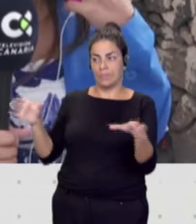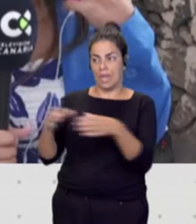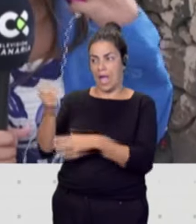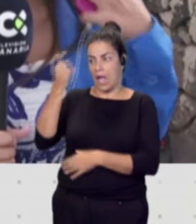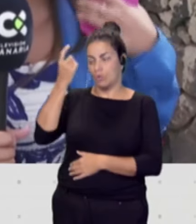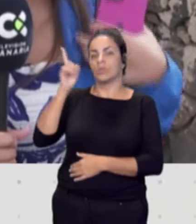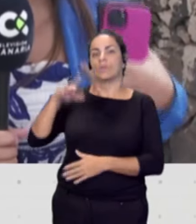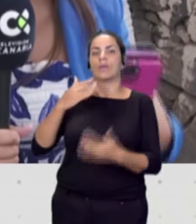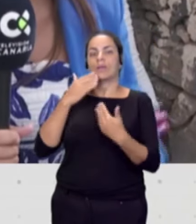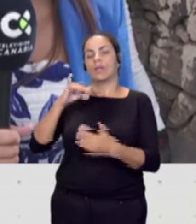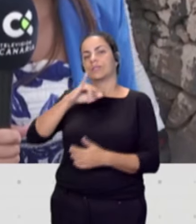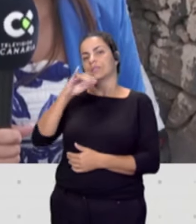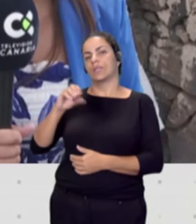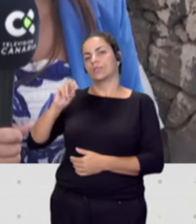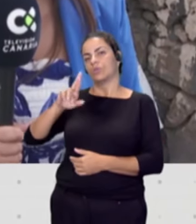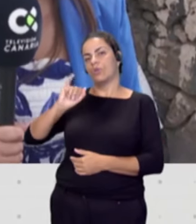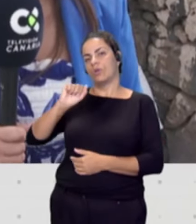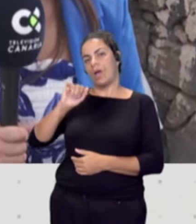días.